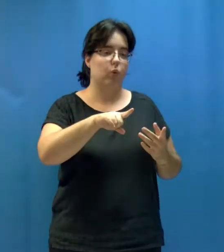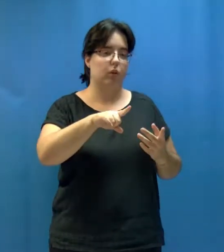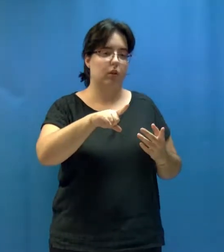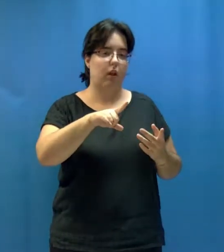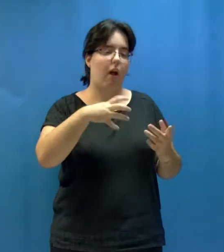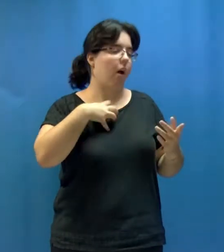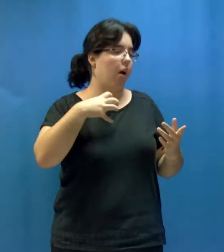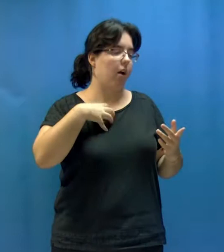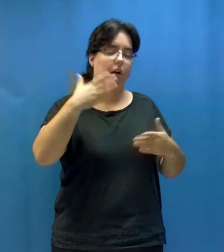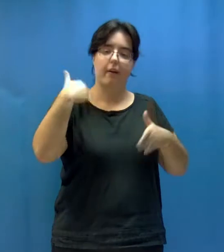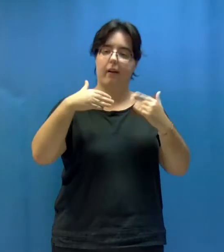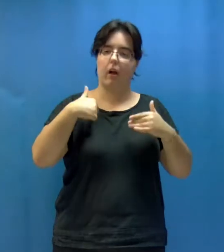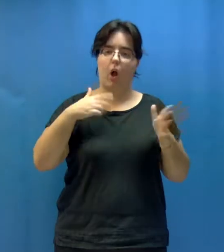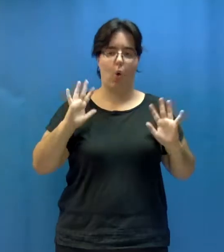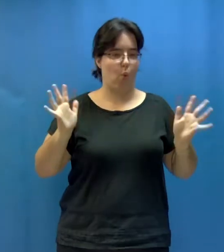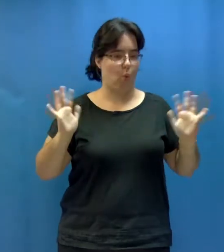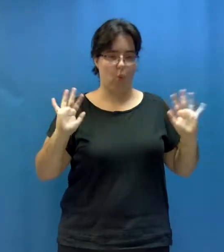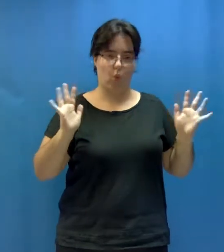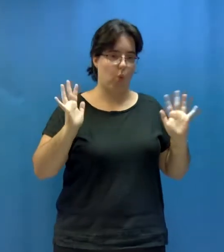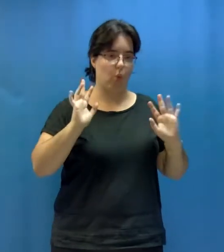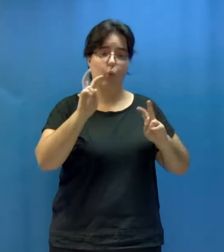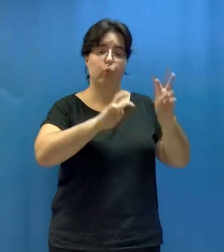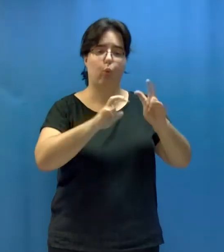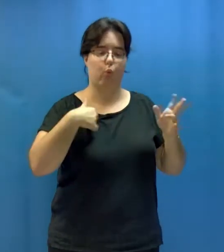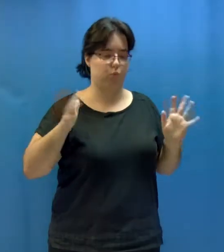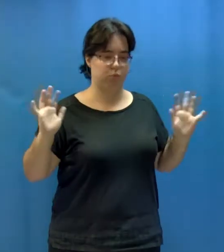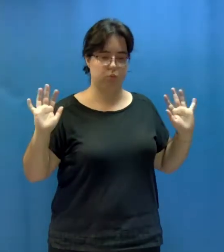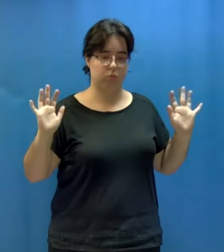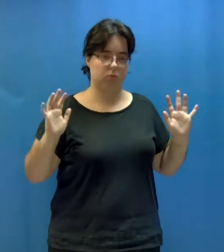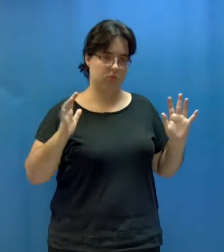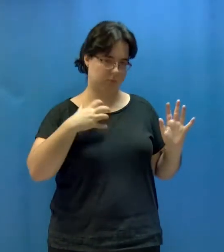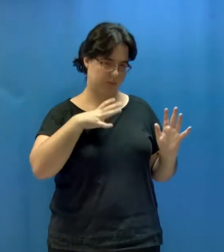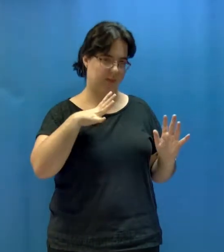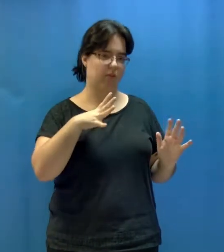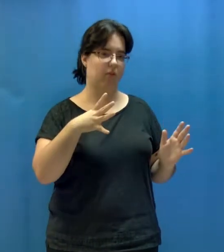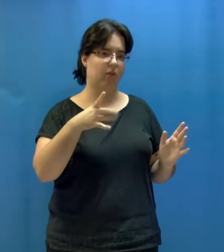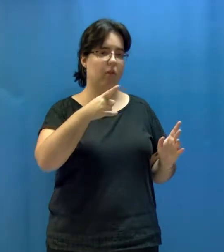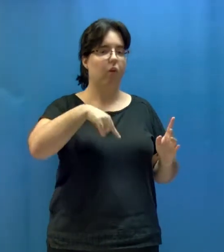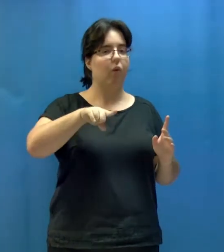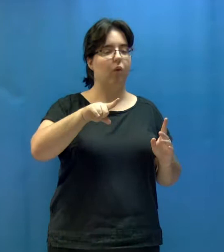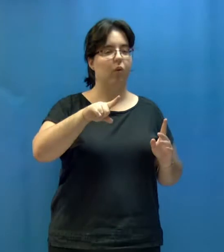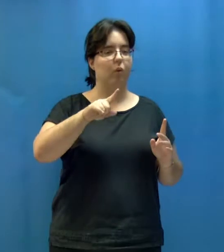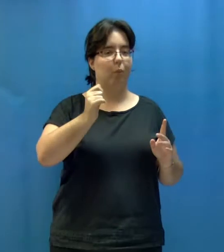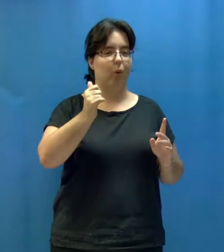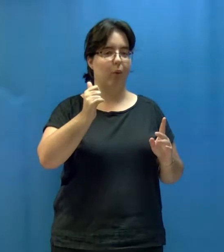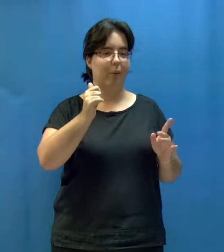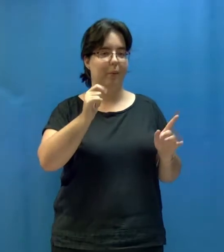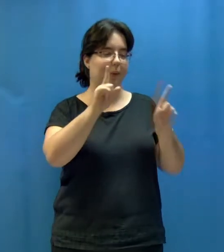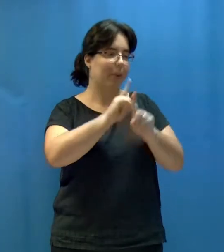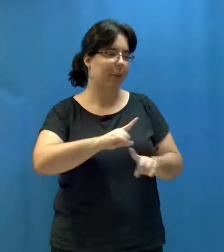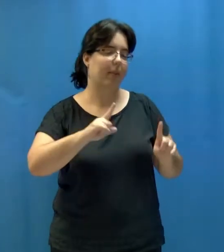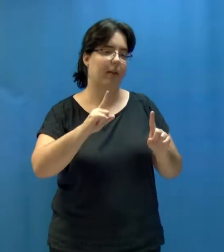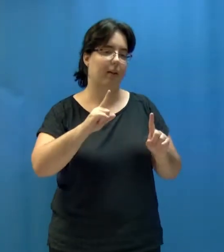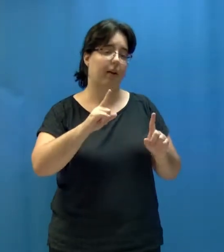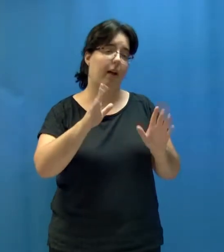de reconocer que esto usted no lo va a solucionar. El postureo les llevó incluso a asumir el